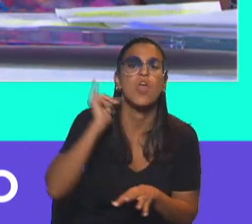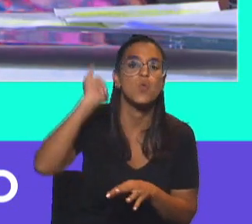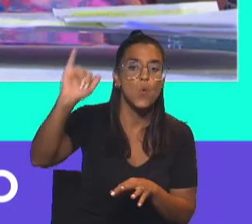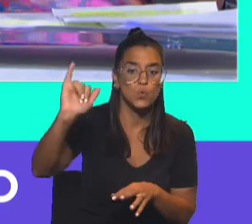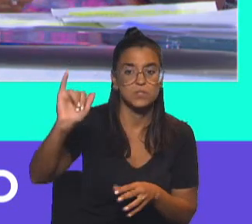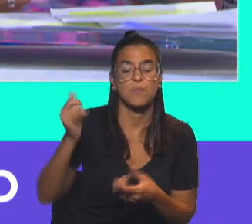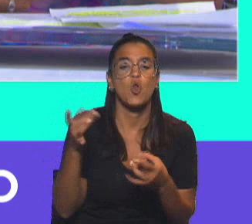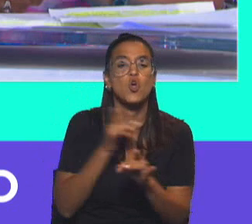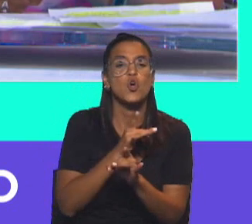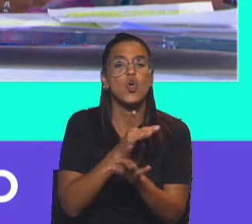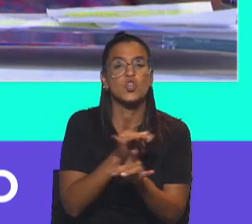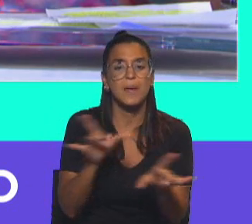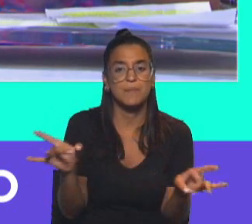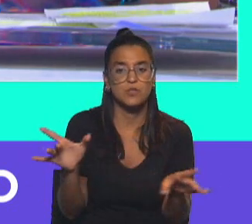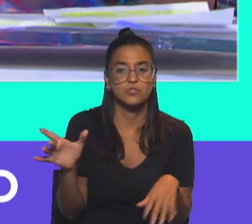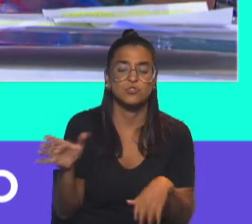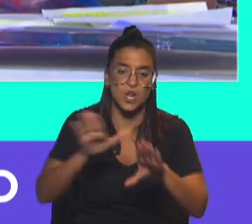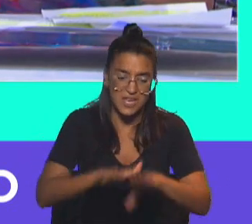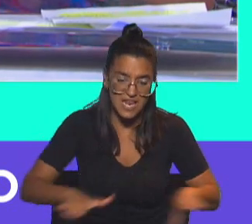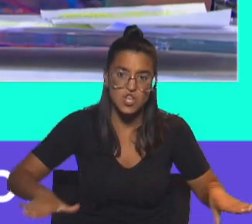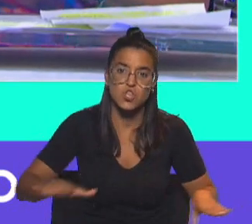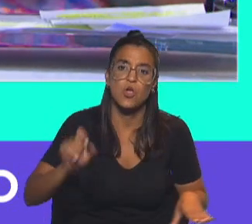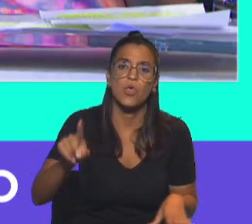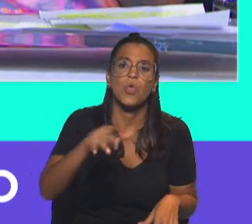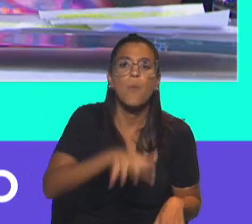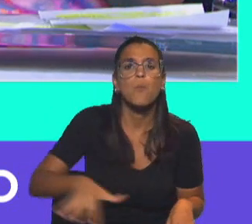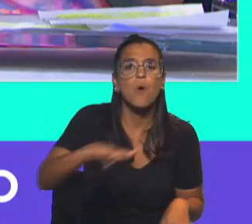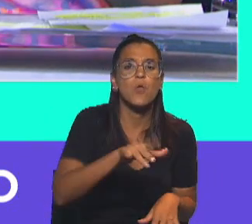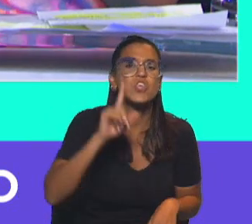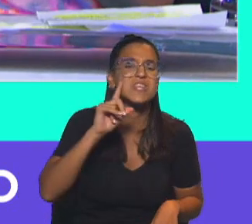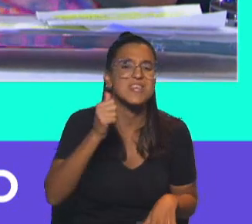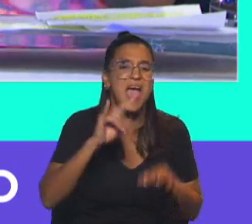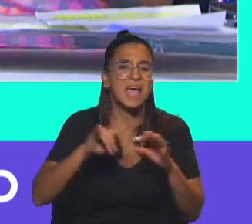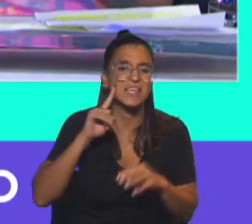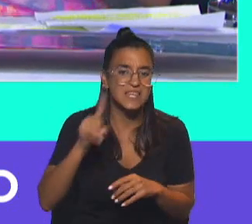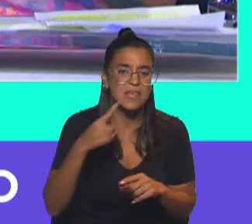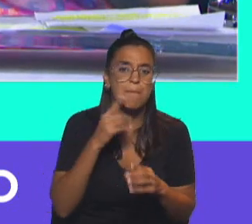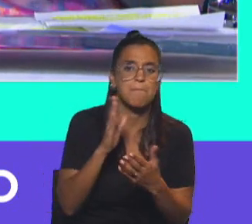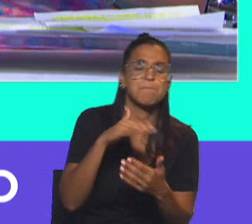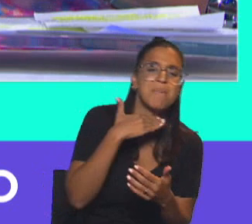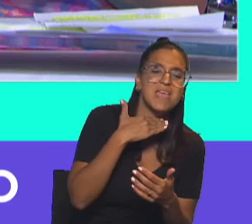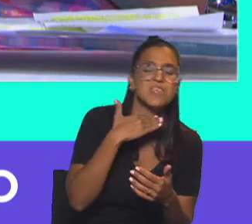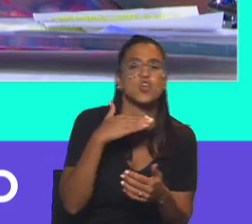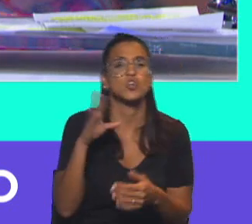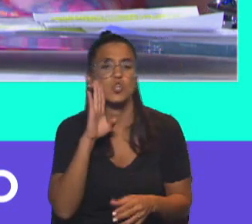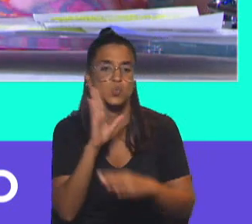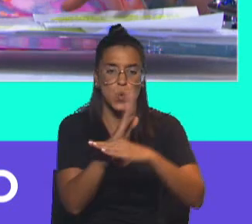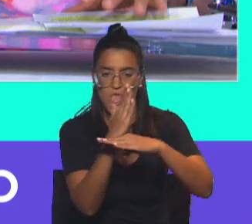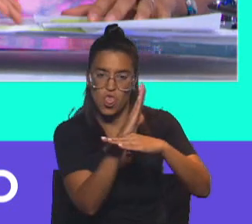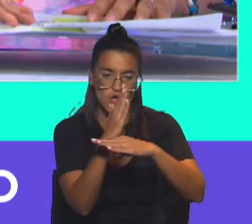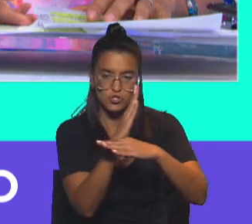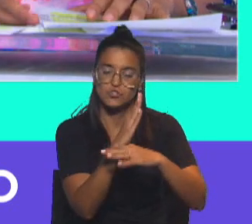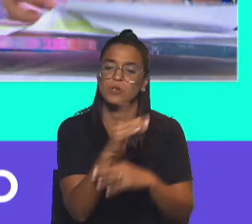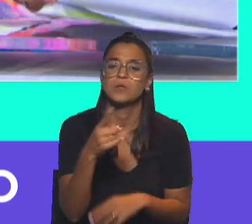por la contaminación a los niños indígenas del pueblo yaqui, que son transfronterizos entre México y Estados Unidos, ¿no? Ellos